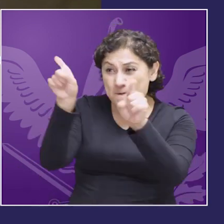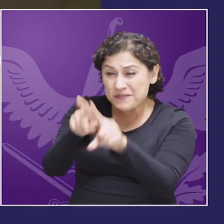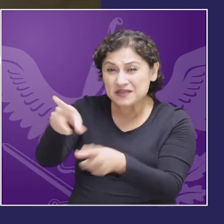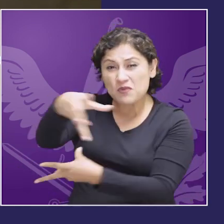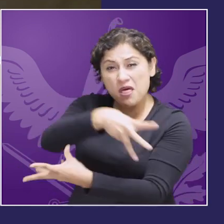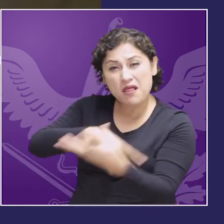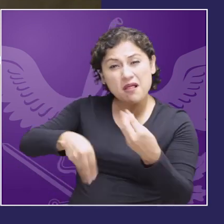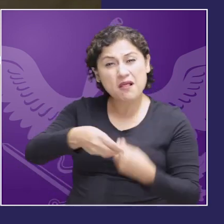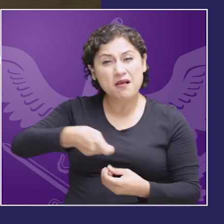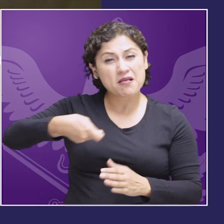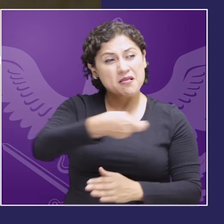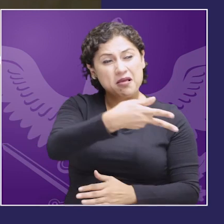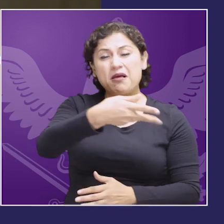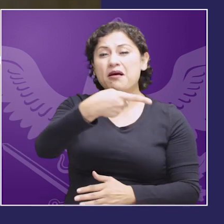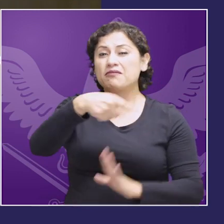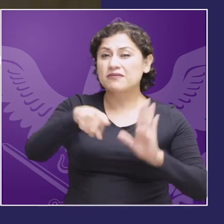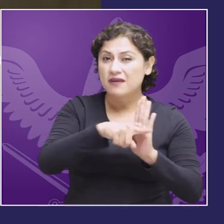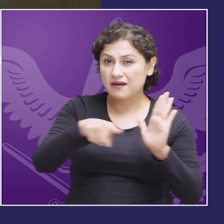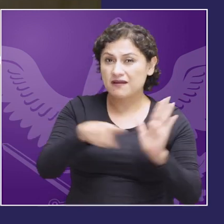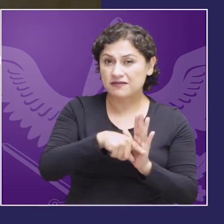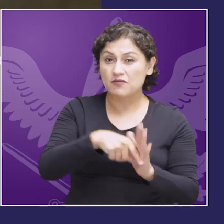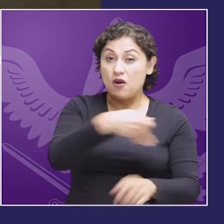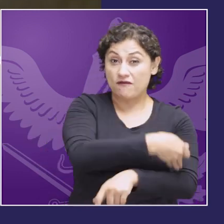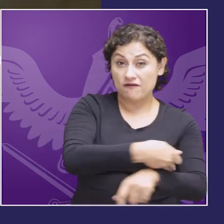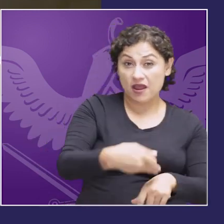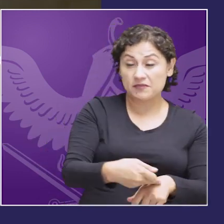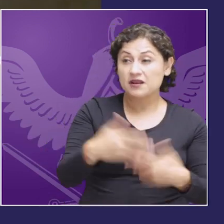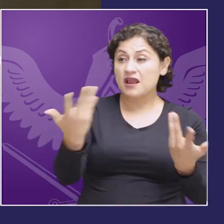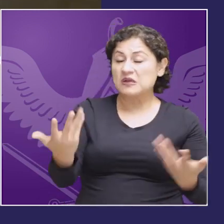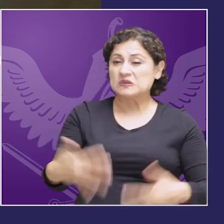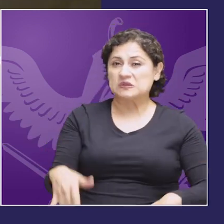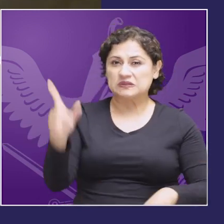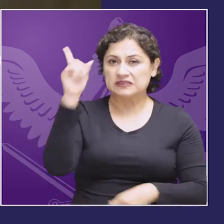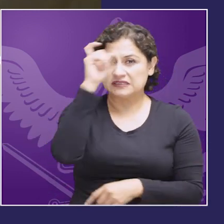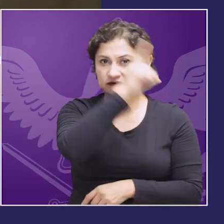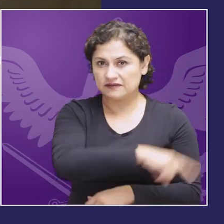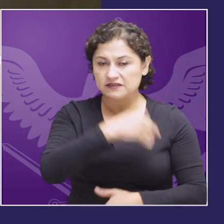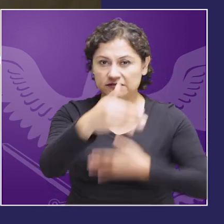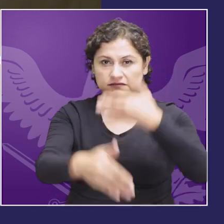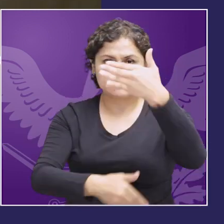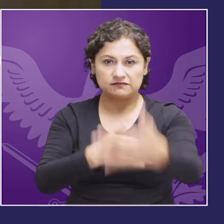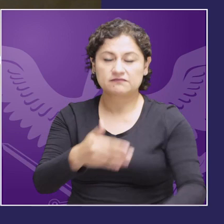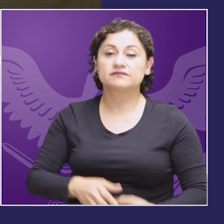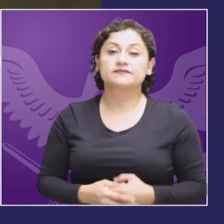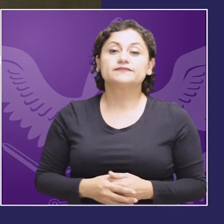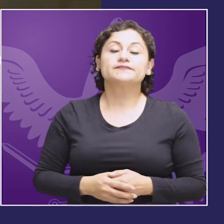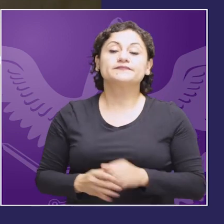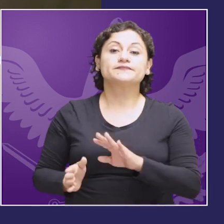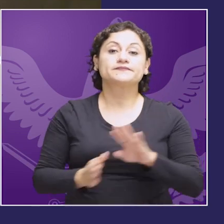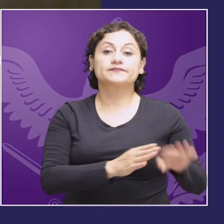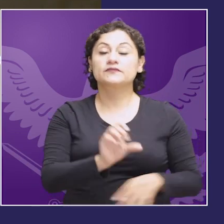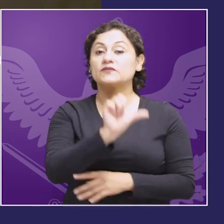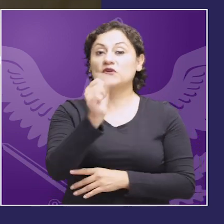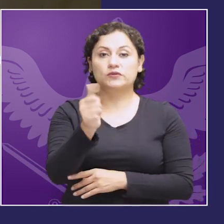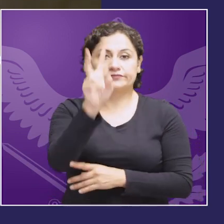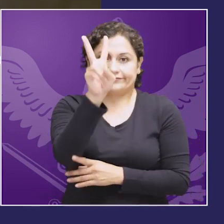la hija que andaba en malos pasos, la descomposición familiar, todo, en todo momento se reproducen